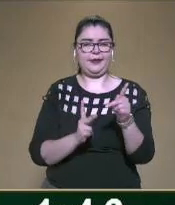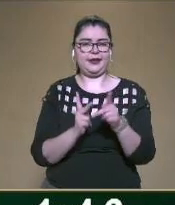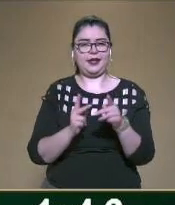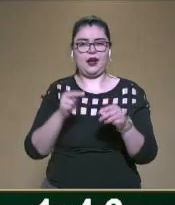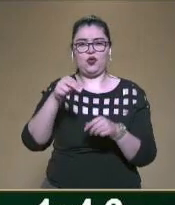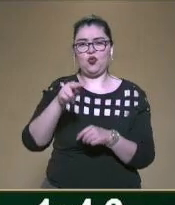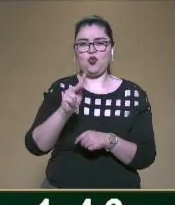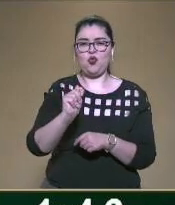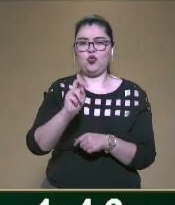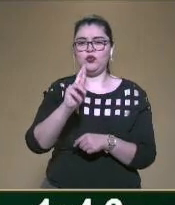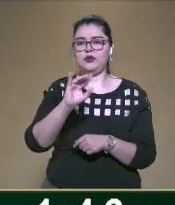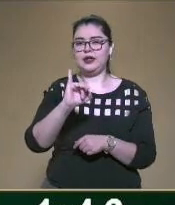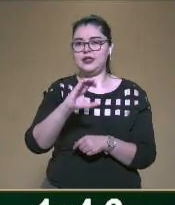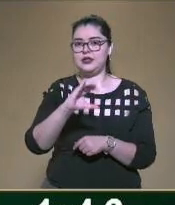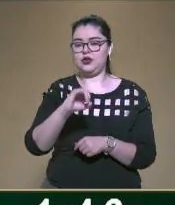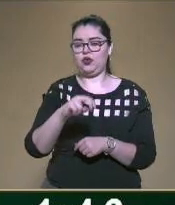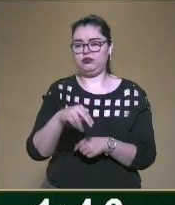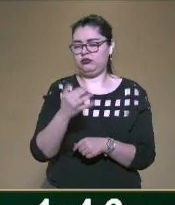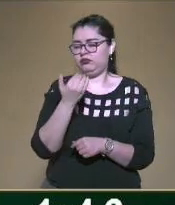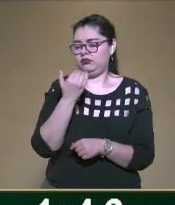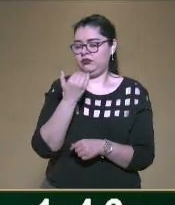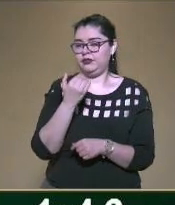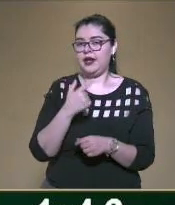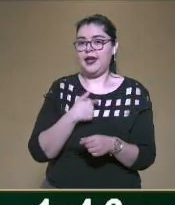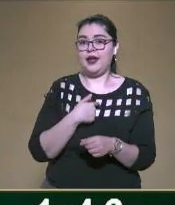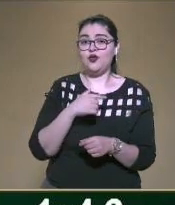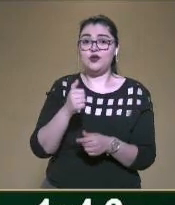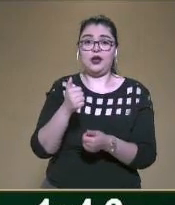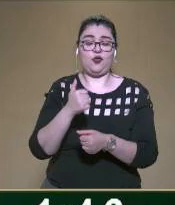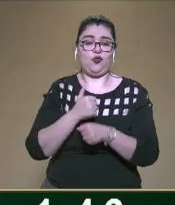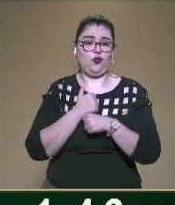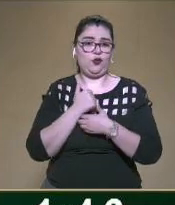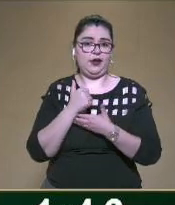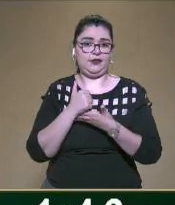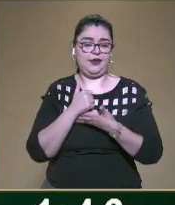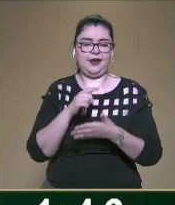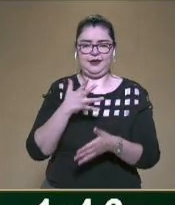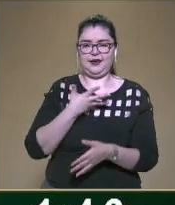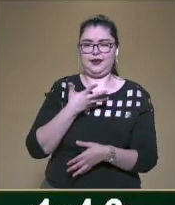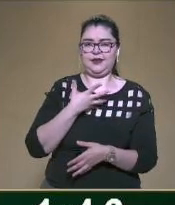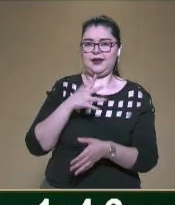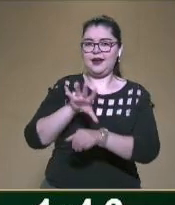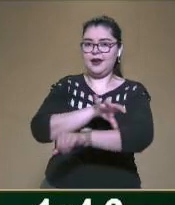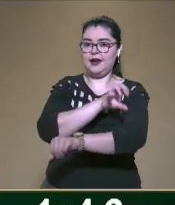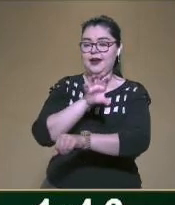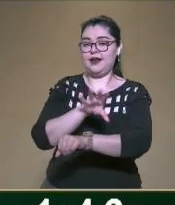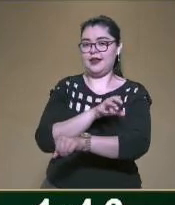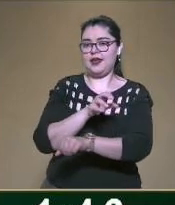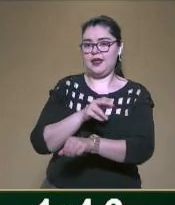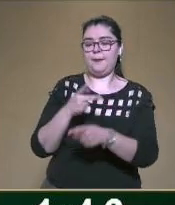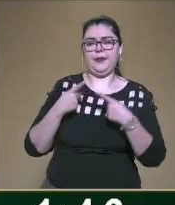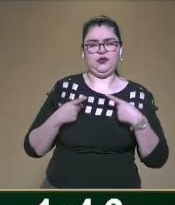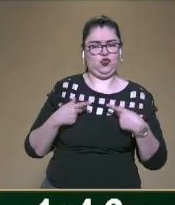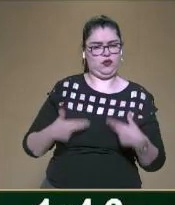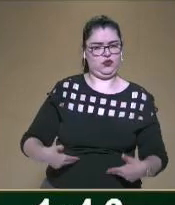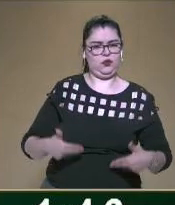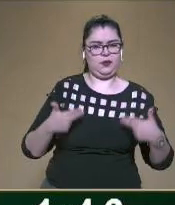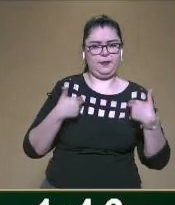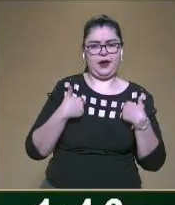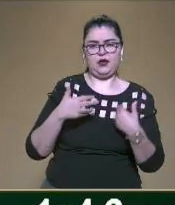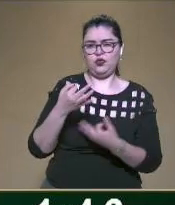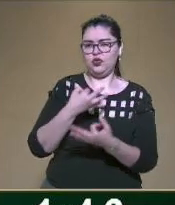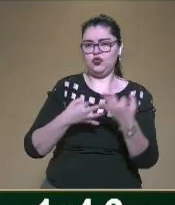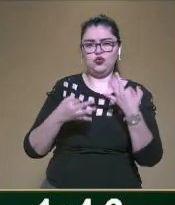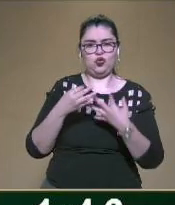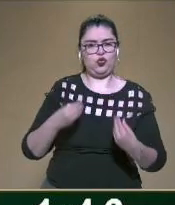el proceso que nos permite adquirir energía y vivir. Esto es para los seres humanos, para los seres vivos, para todos, ¿verdad?